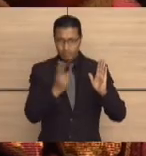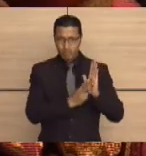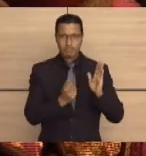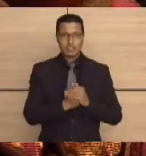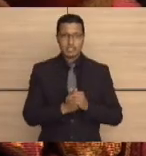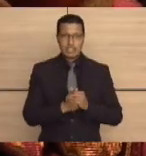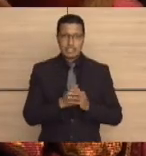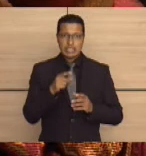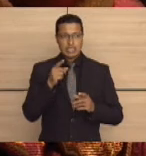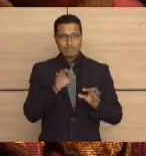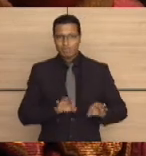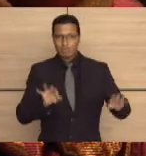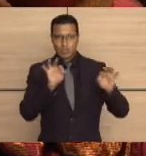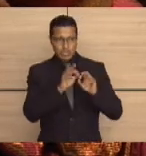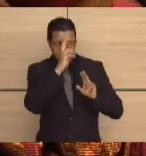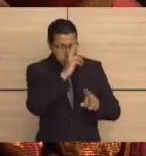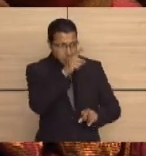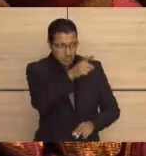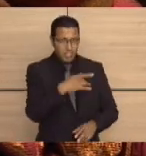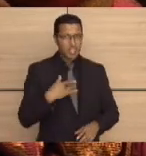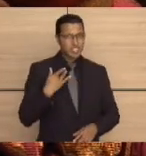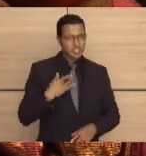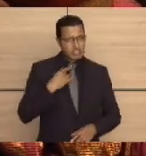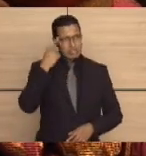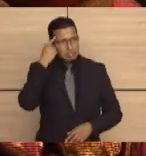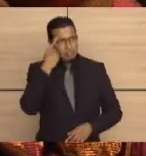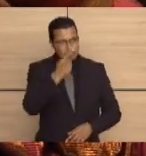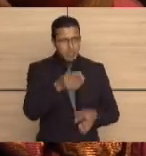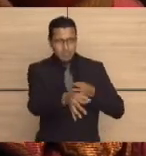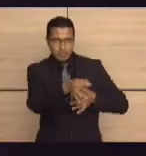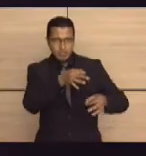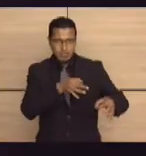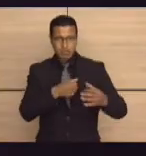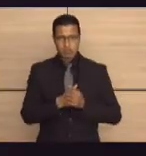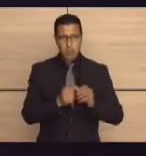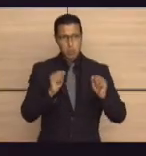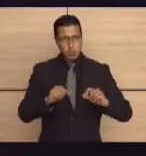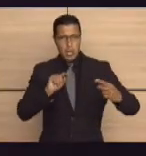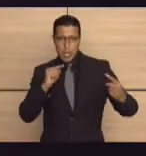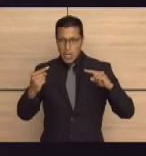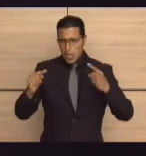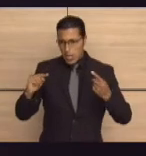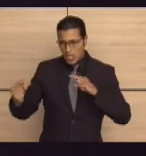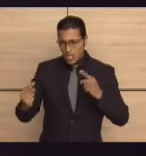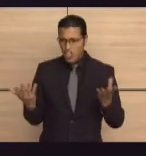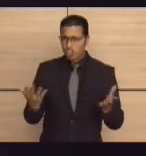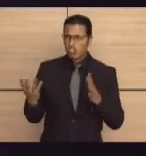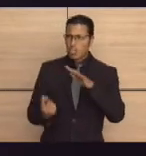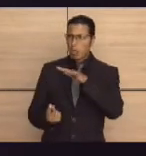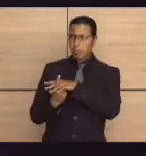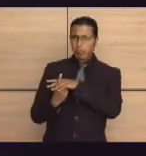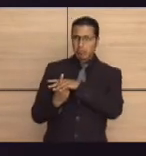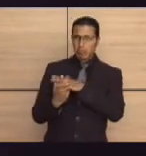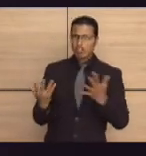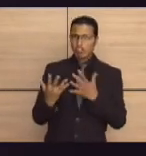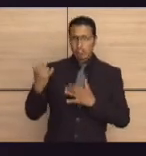punto de vista del otro, no renunciar al debate, poder preguntarse de dónde vienen las cosas, de dónde